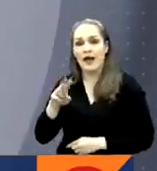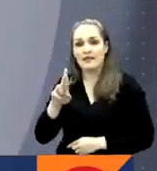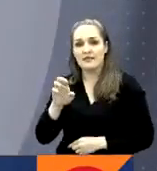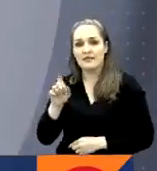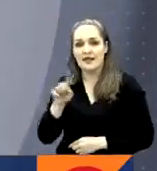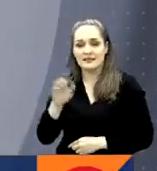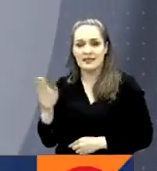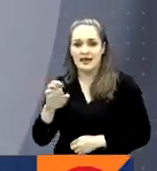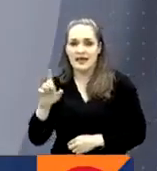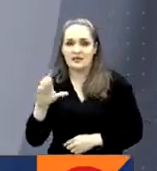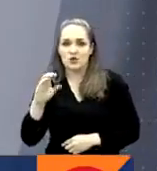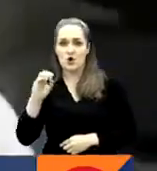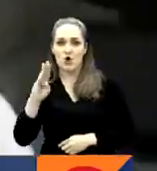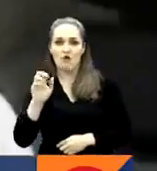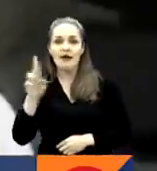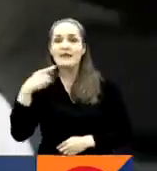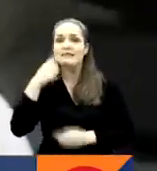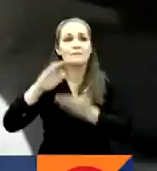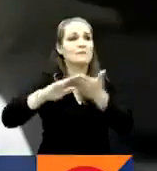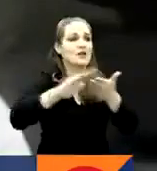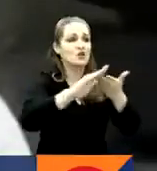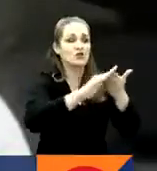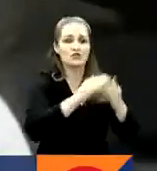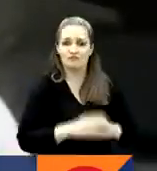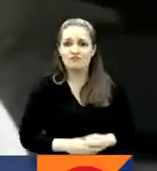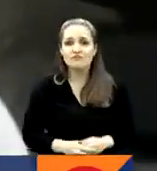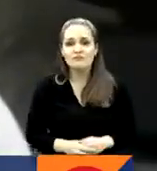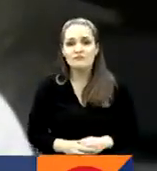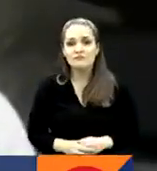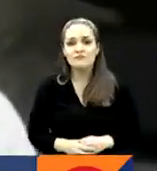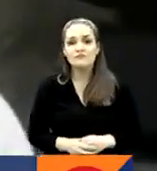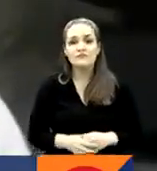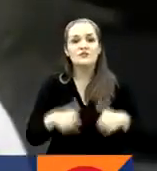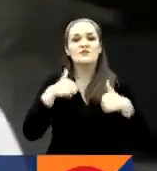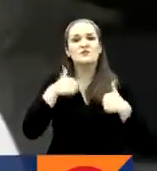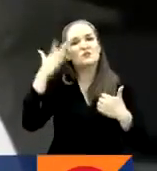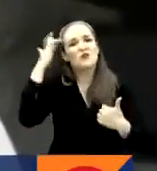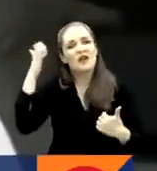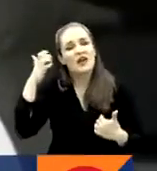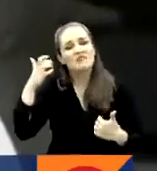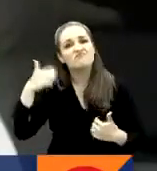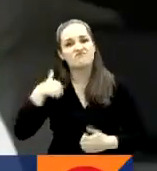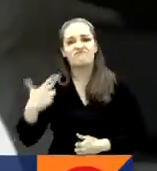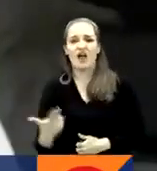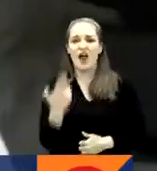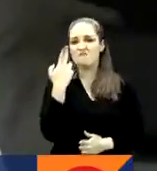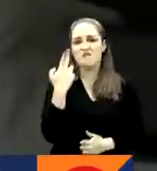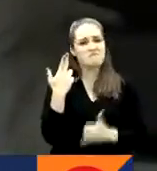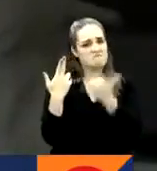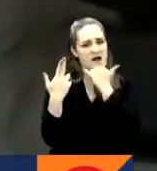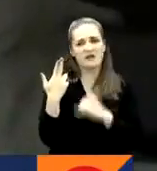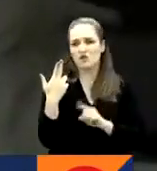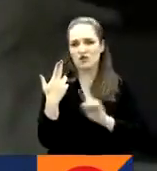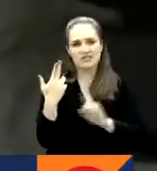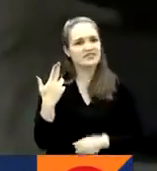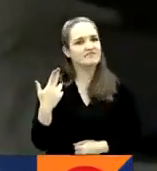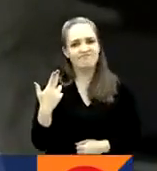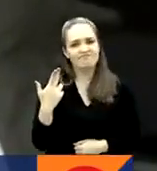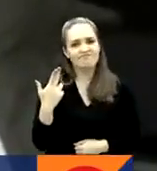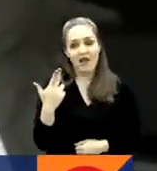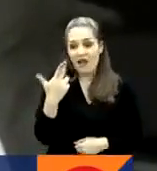empresario de Cali que salió ofreciendo disculpas. Esto lo hago porque el camino no son las armas, el camino